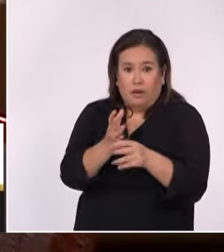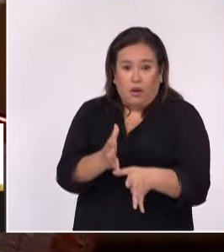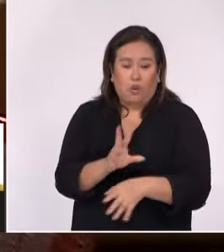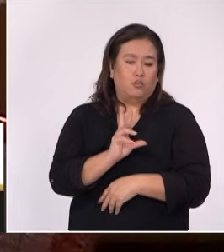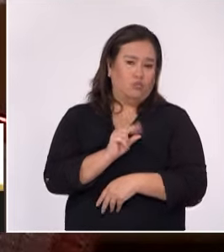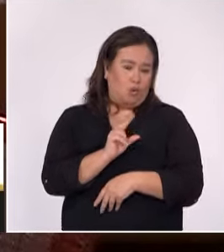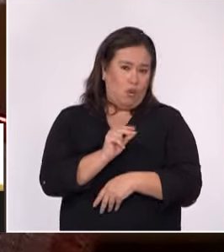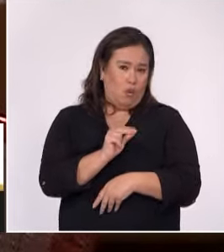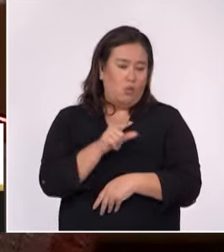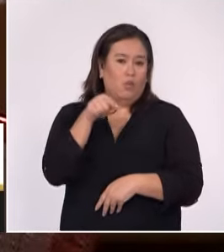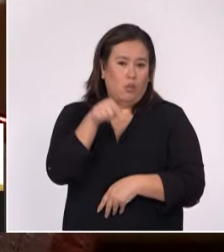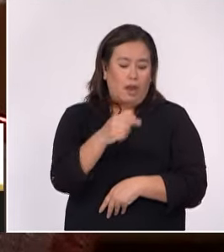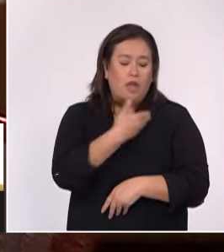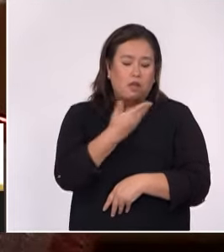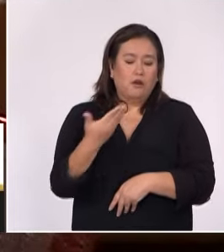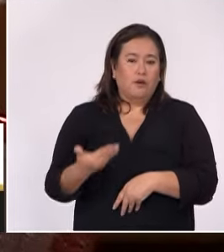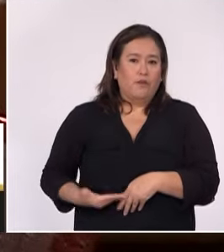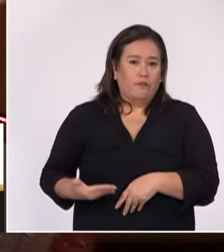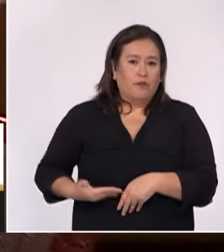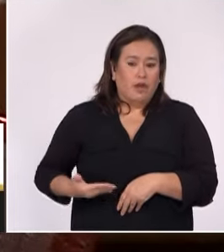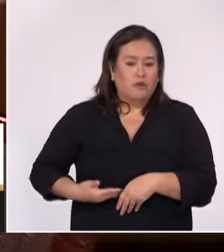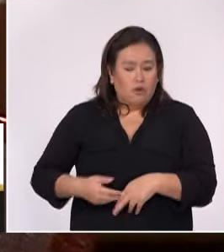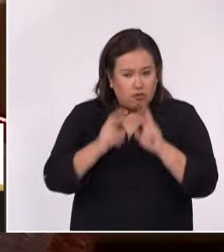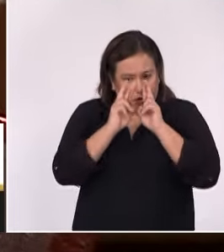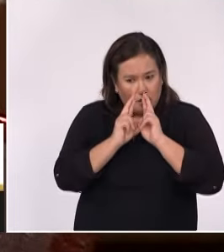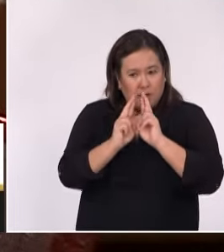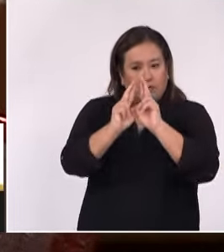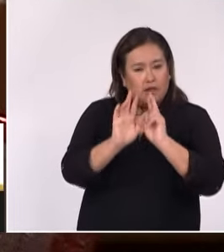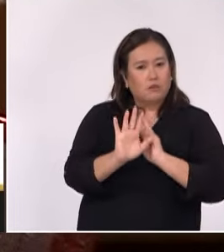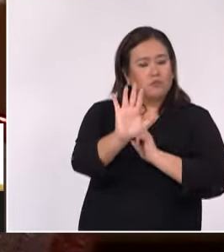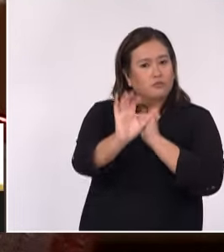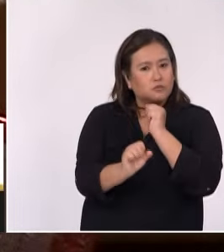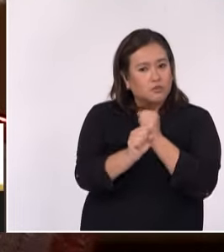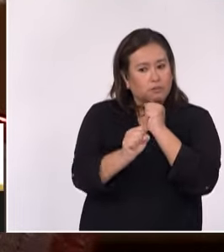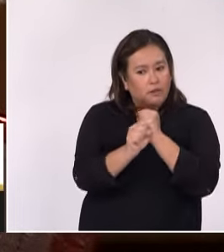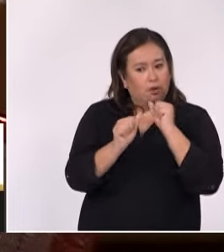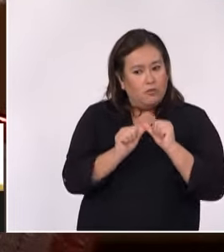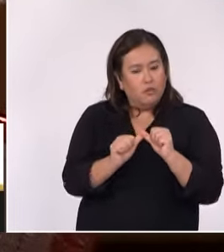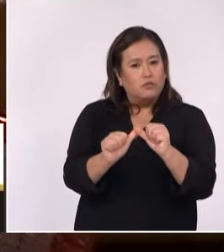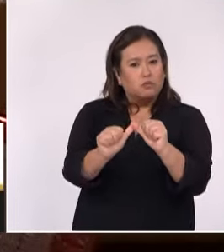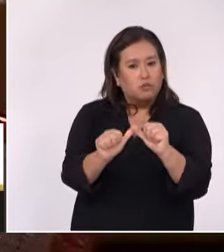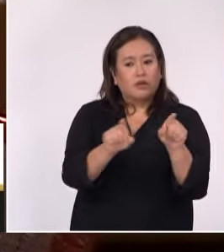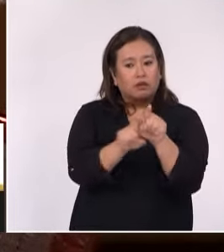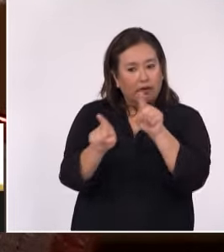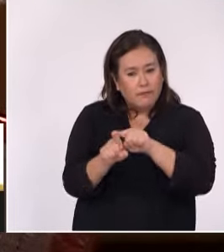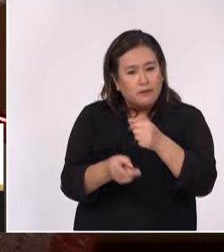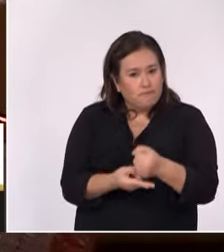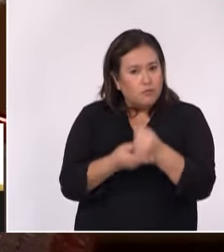como gobierno no solo debemos respetar su estabilidad laboral, sino también garantizarla.